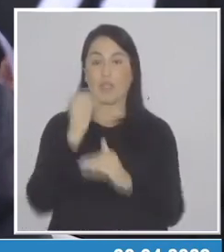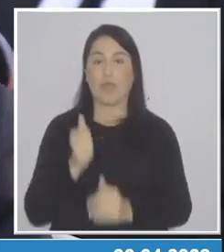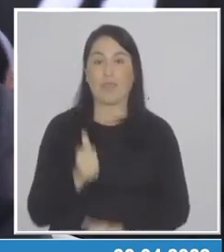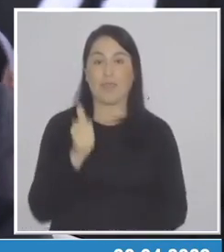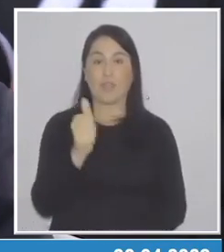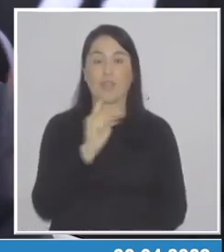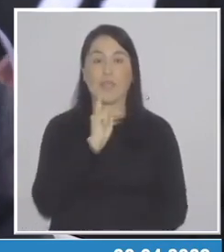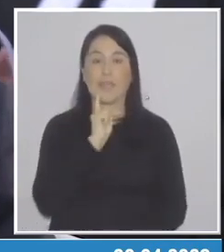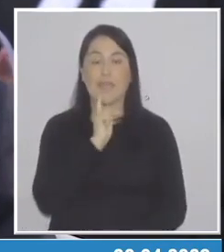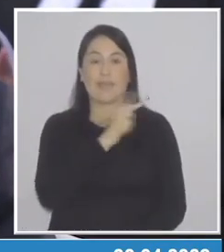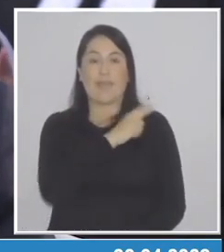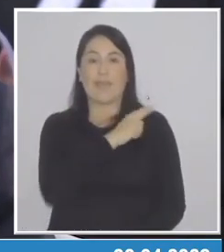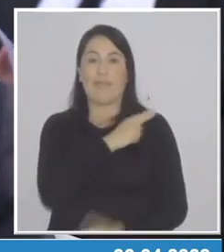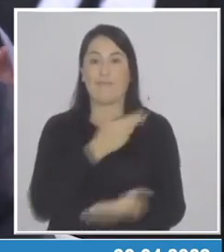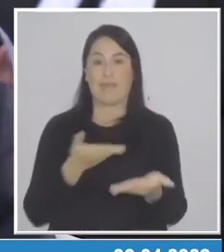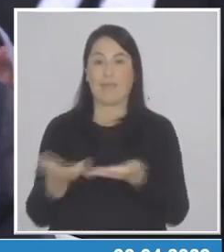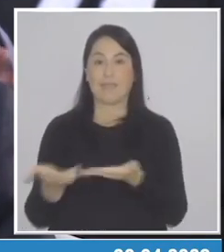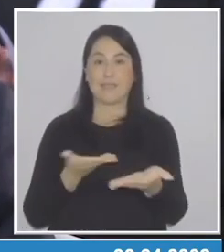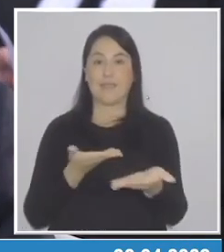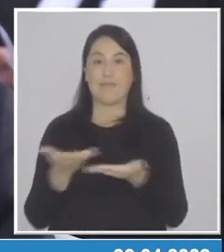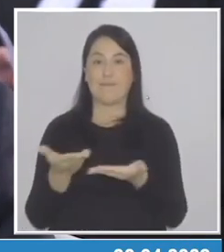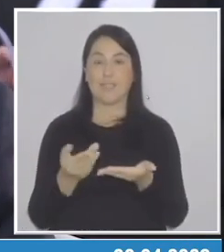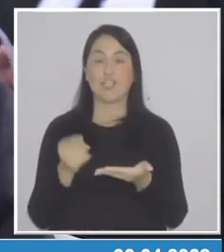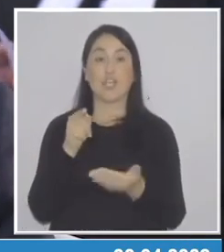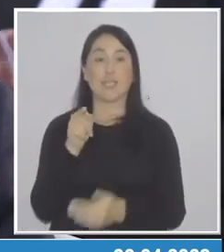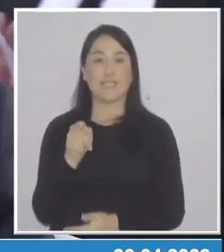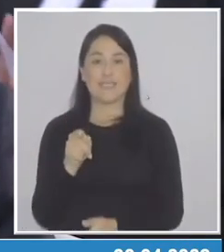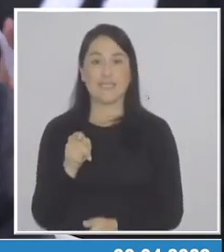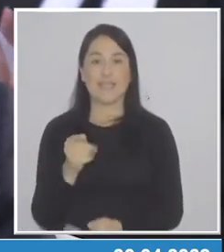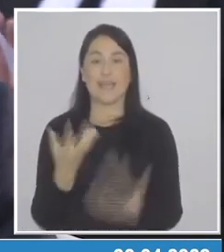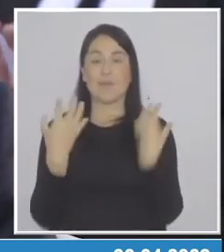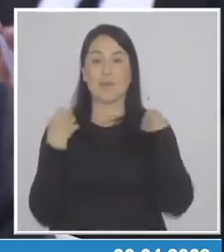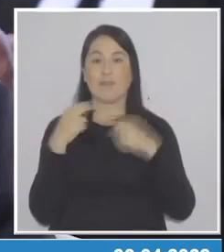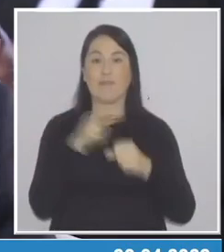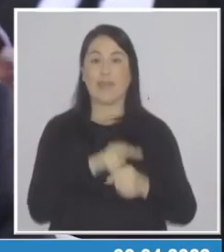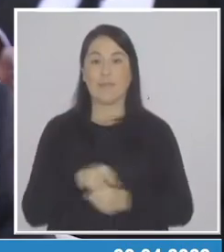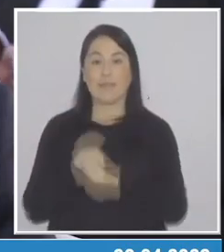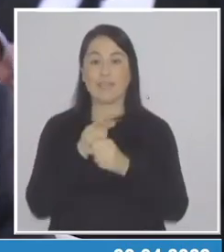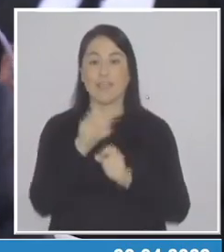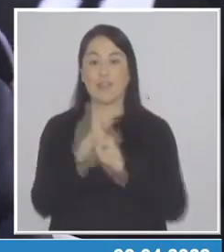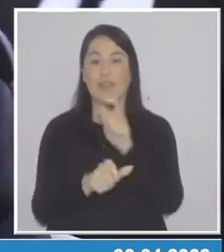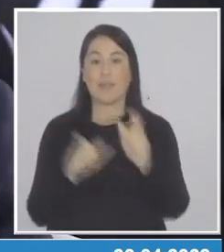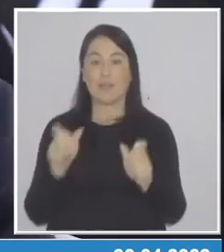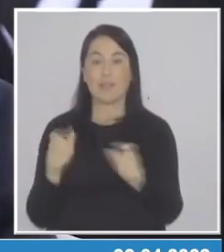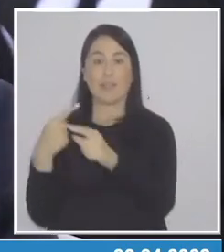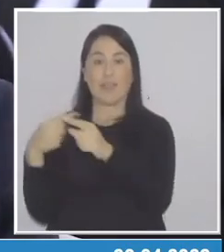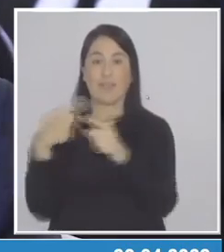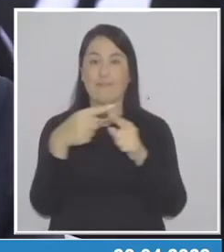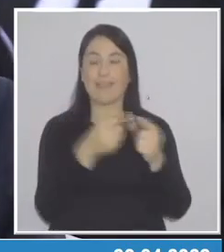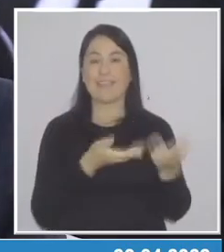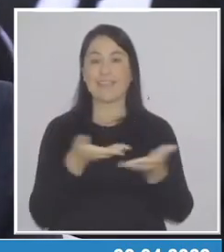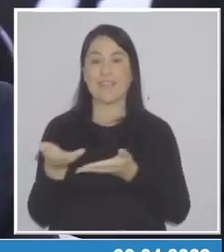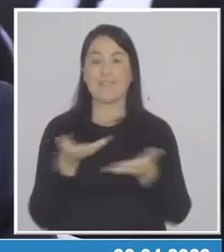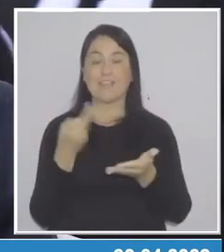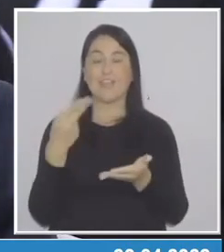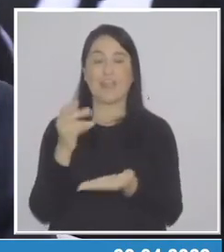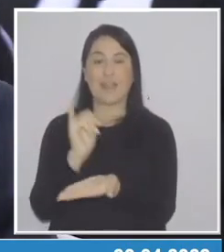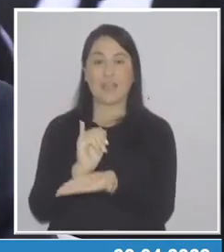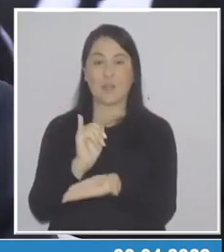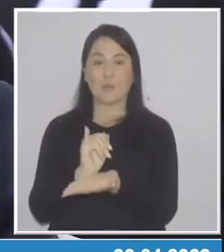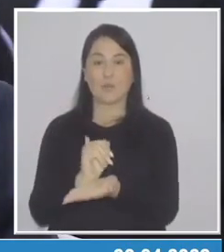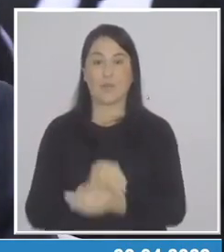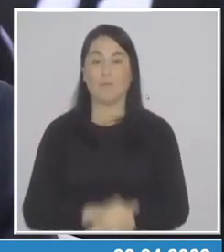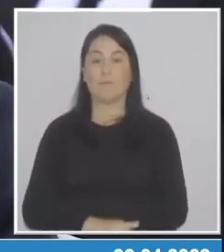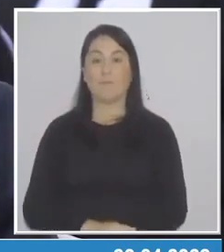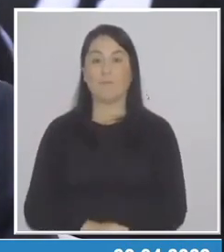de jefe de servicio y al cual le corresponde la administración del personal y de los distintos servicios de la institución. Voy a dejar con la